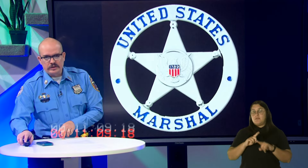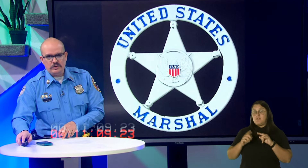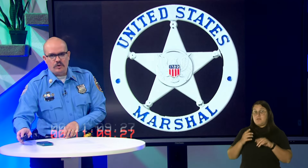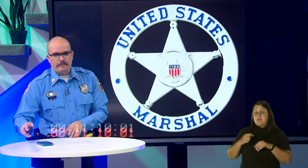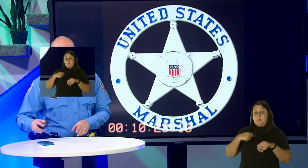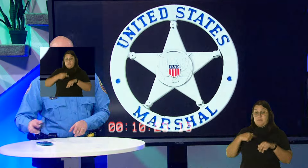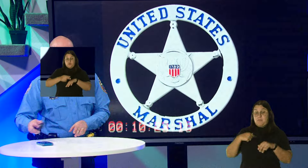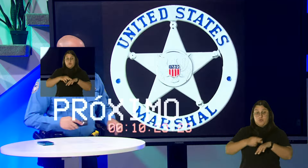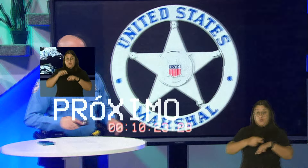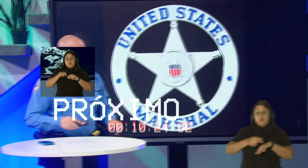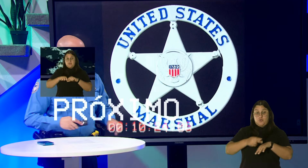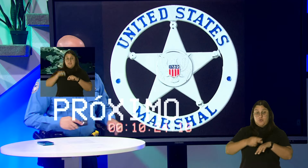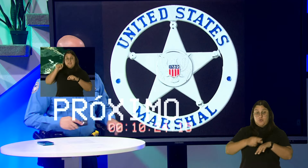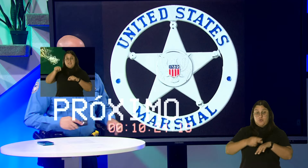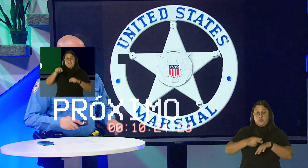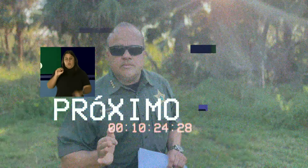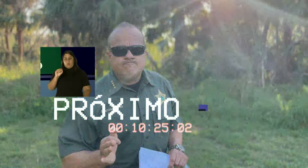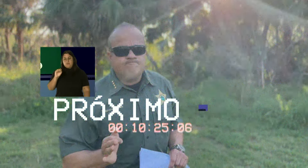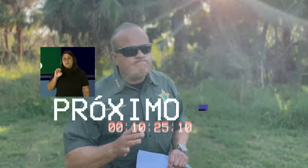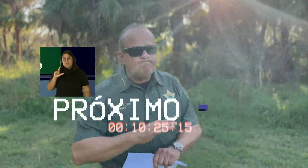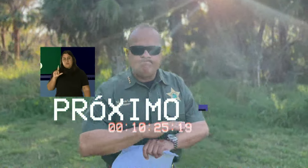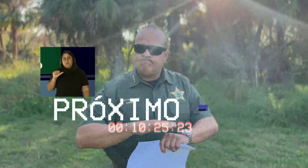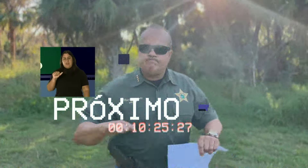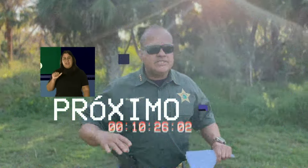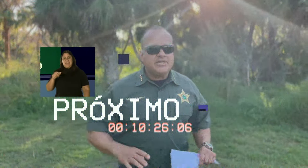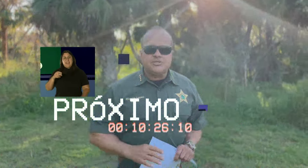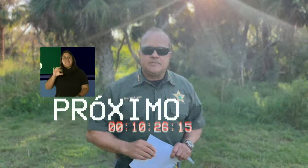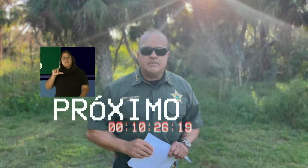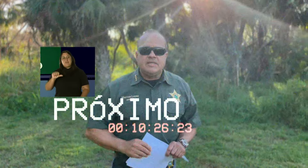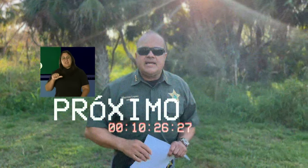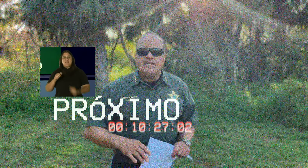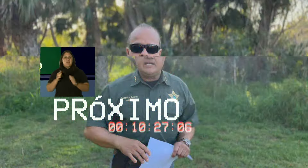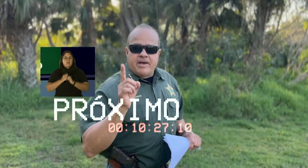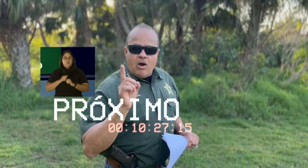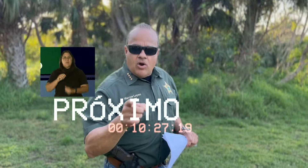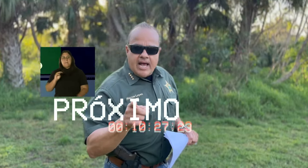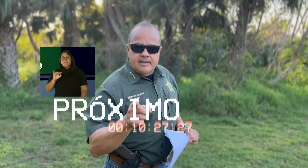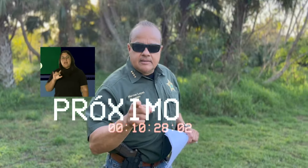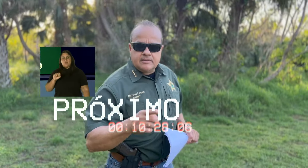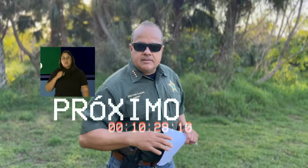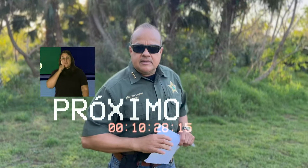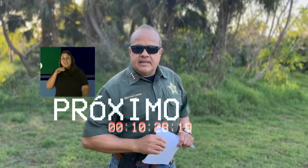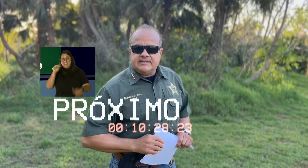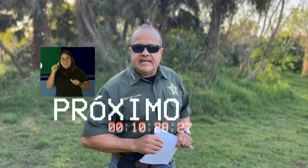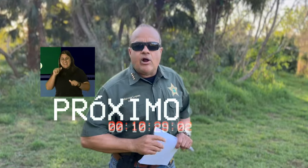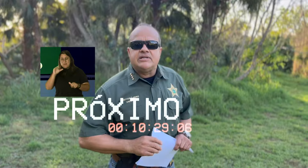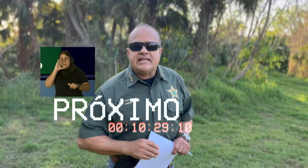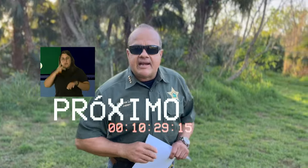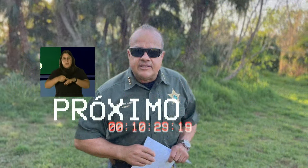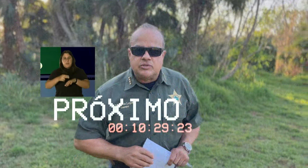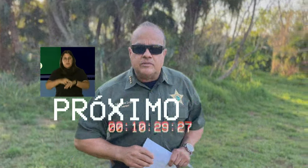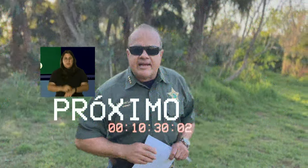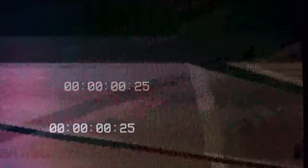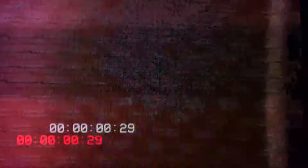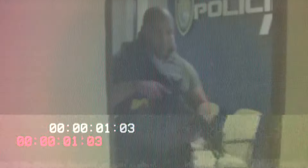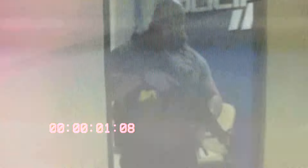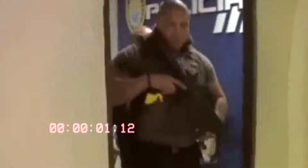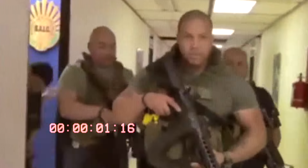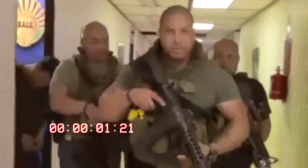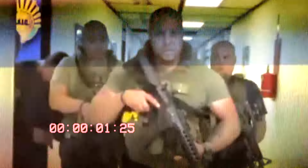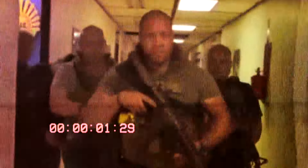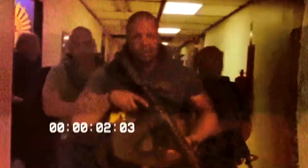Puerto Rico pasamos al condado de oseola en la Florida con el sherif Marcos López no se vaya de los más buscados Puerto